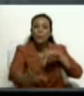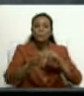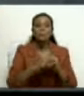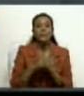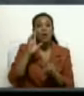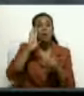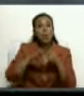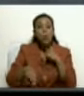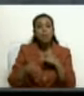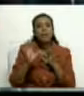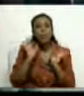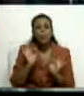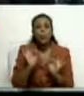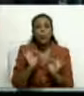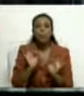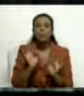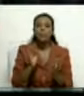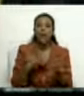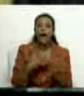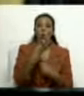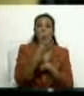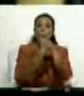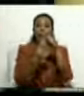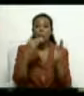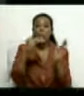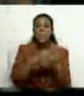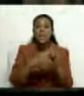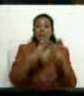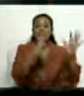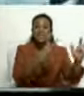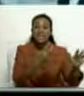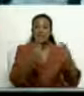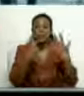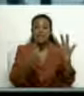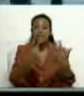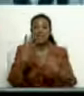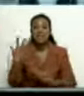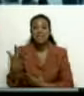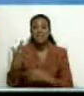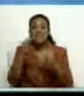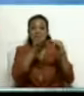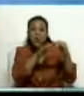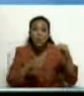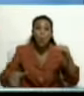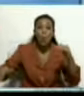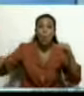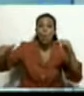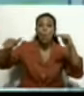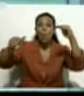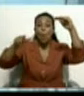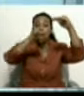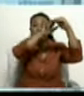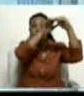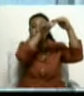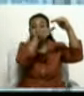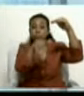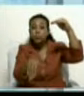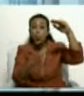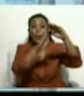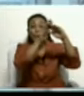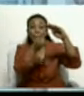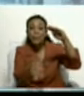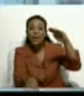Y finalmente arribamos a los 4.765 metros sobre el nivel del mar, a la estación Pico